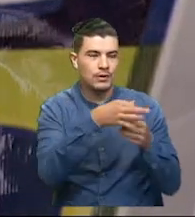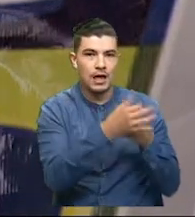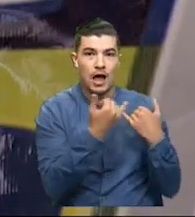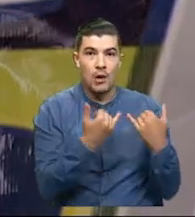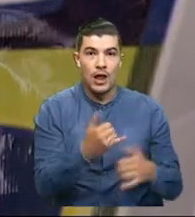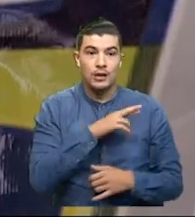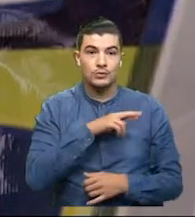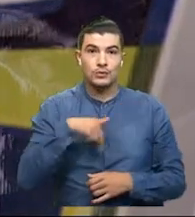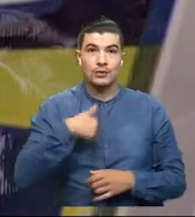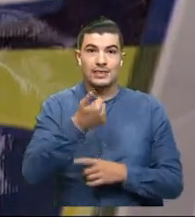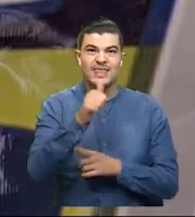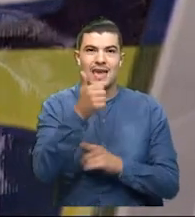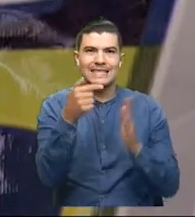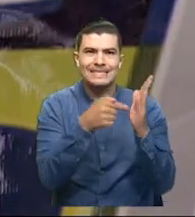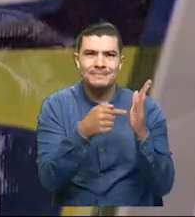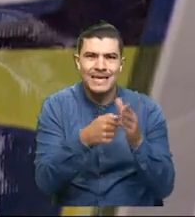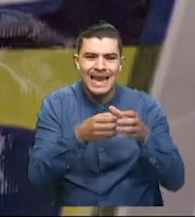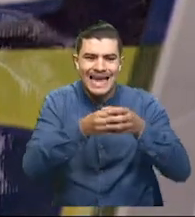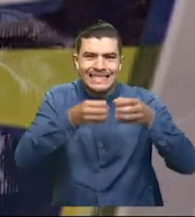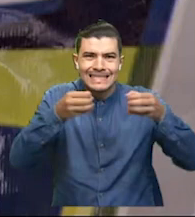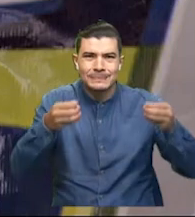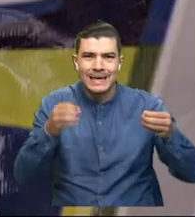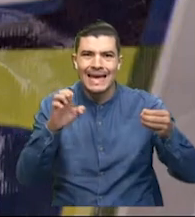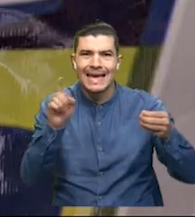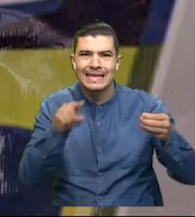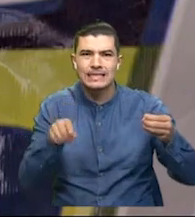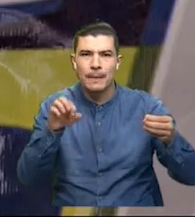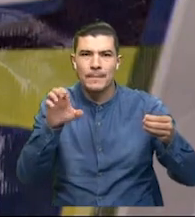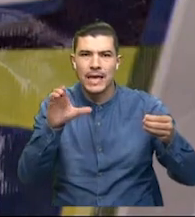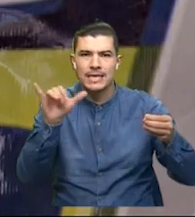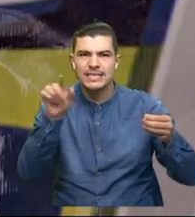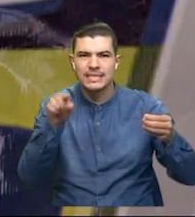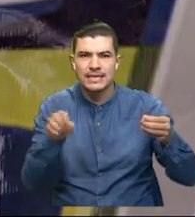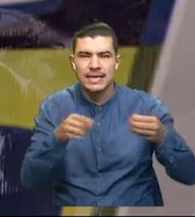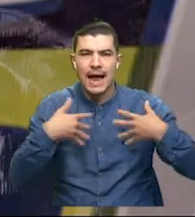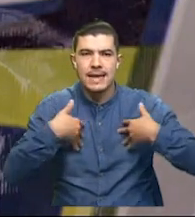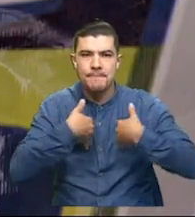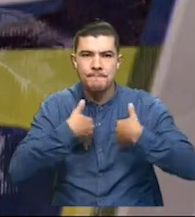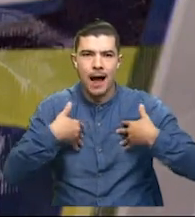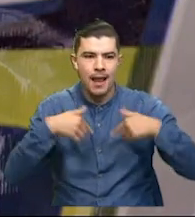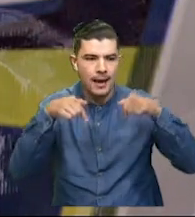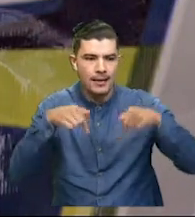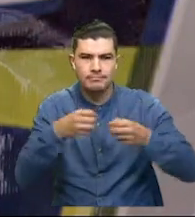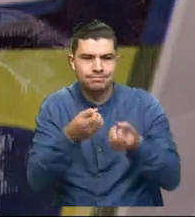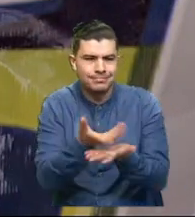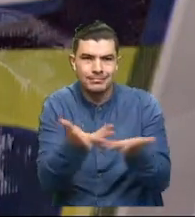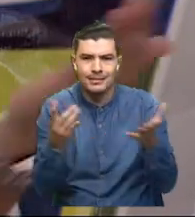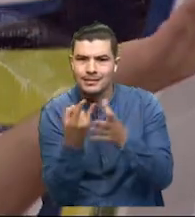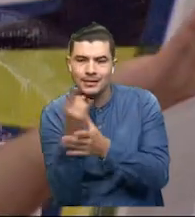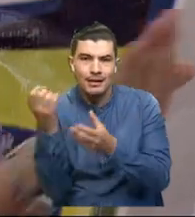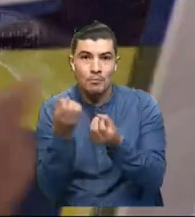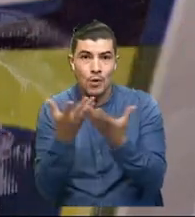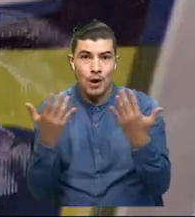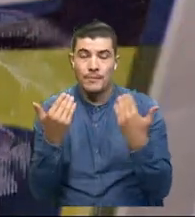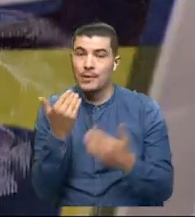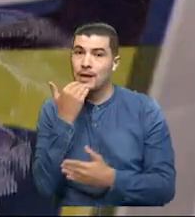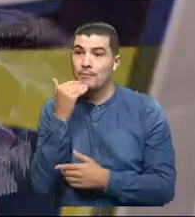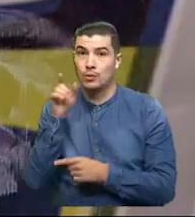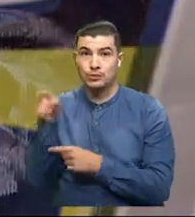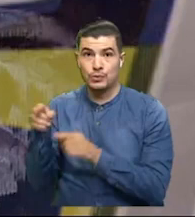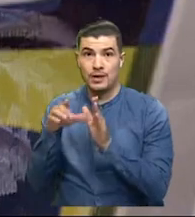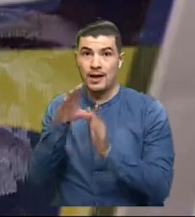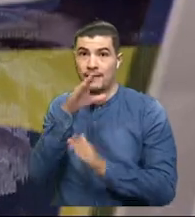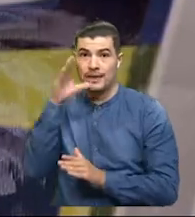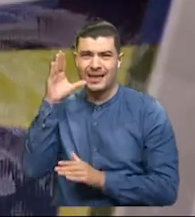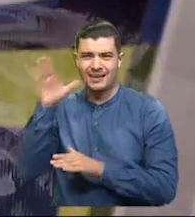10,000 especies de biodiversidad, tanto de fauna y flora en el departamento de Santander. Por ejemplo, en esta finca donde estábamos